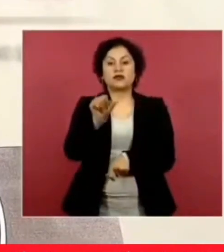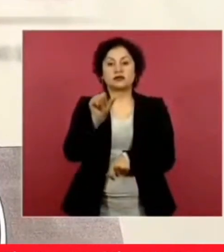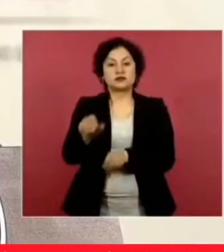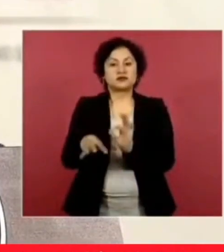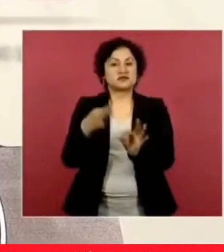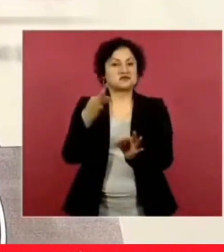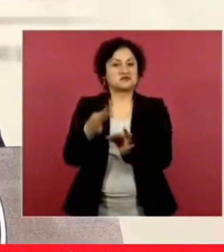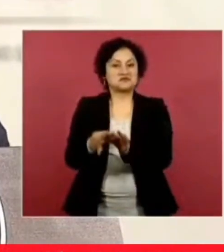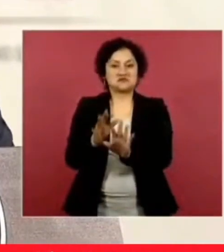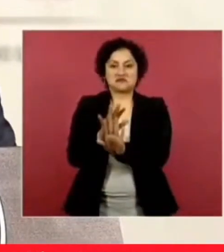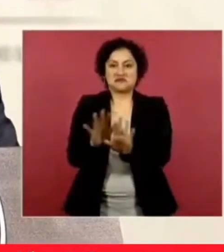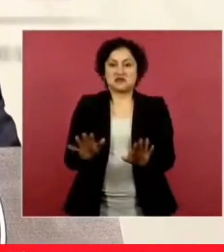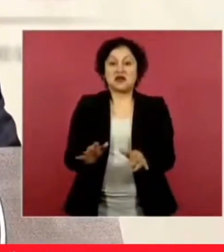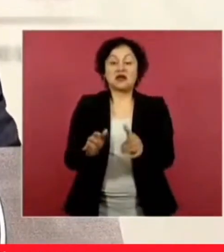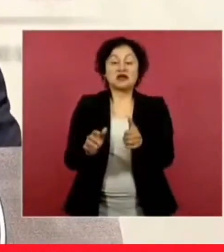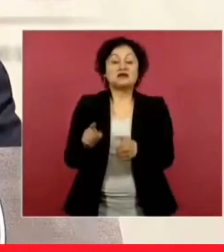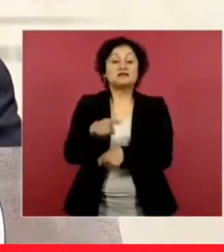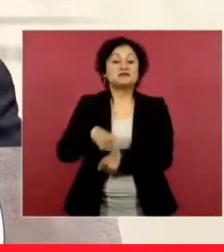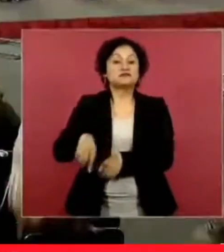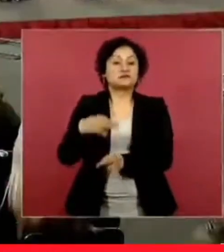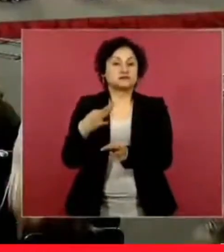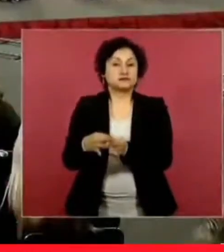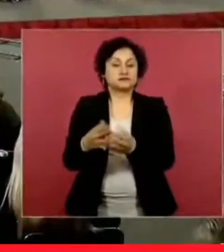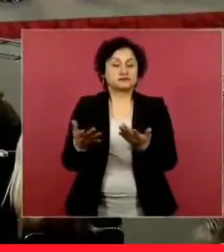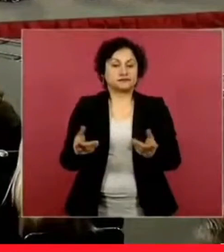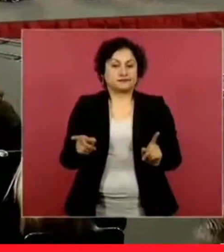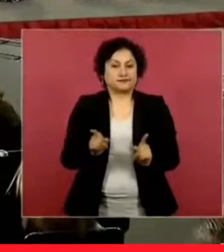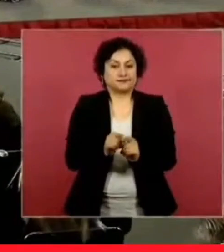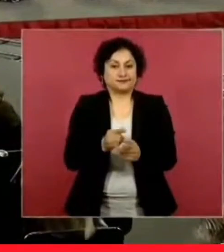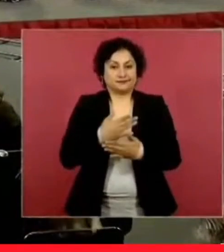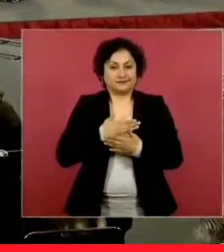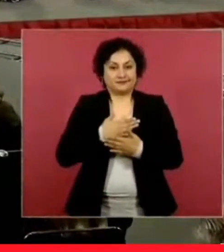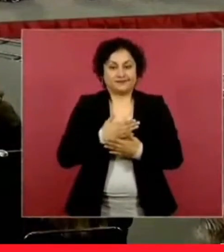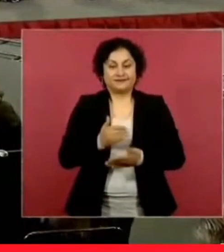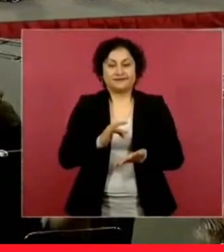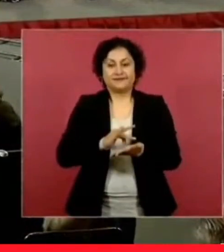completamente terminados y eso sería todo en mi parte muy